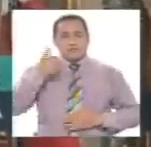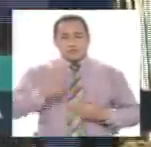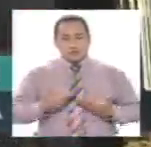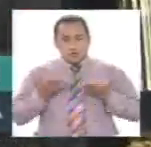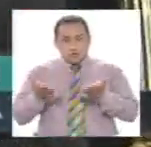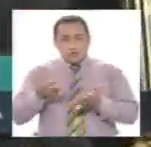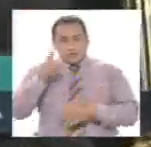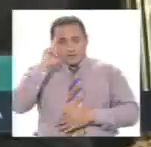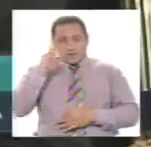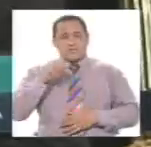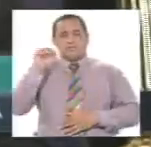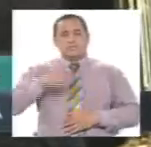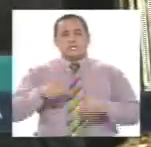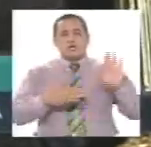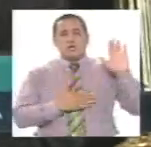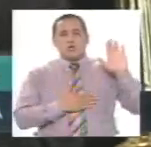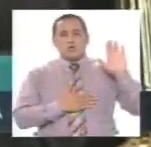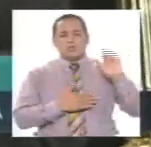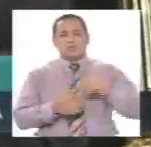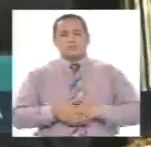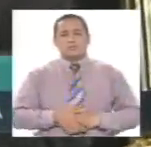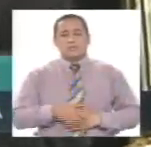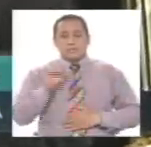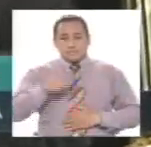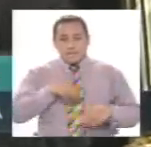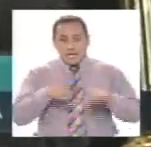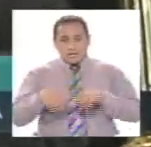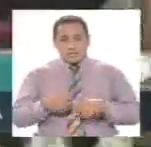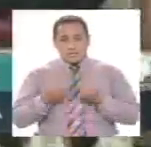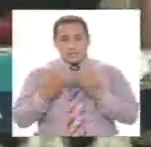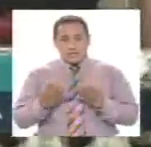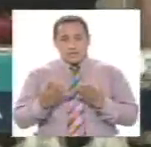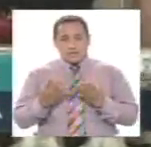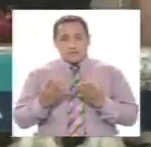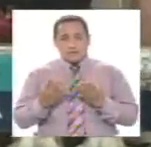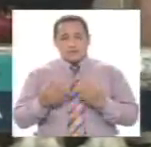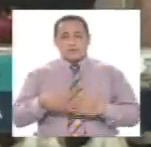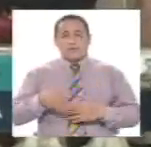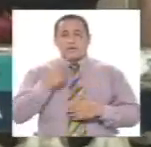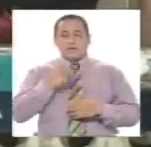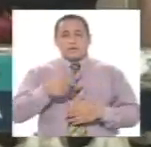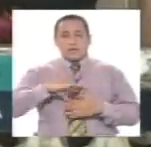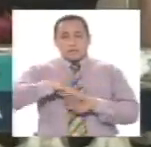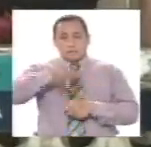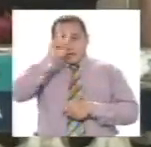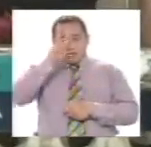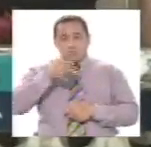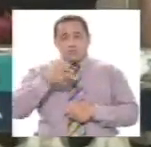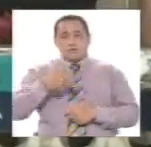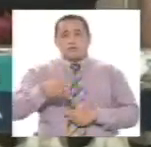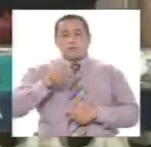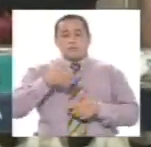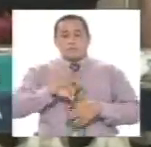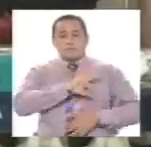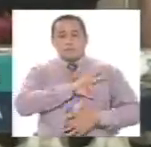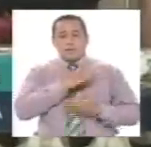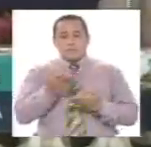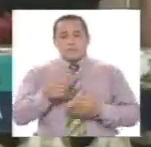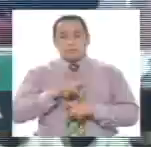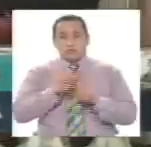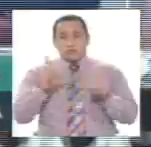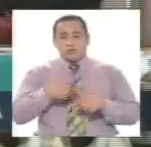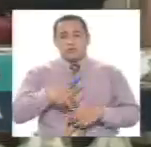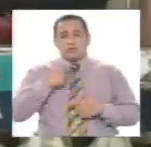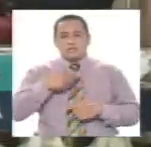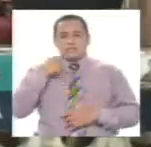os confío. Sí, juro. Si así lo hiciereis, que la patria os premie, y si no, que ella